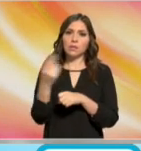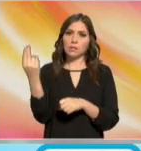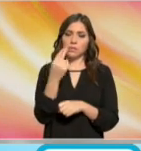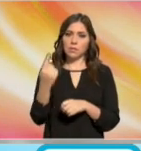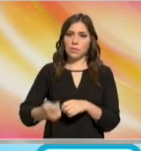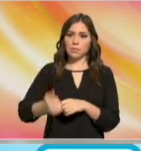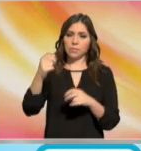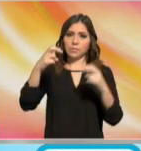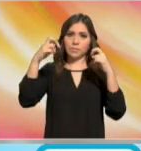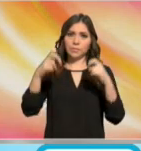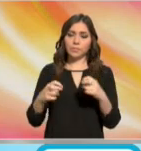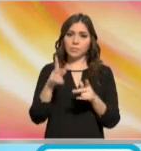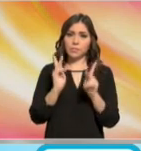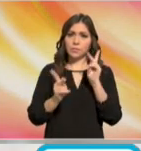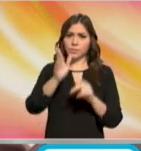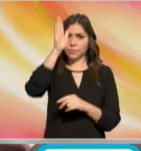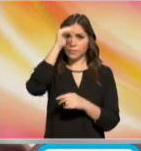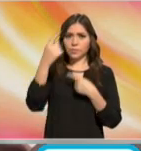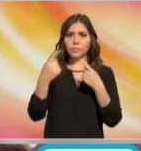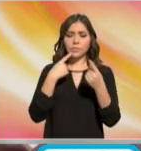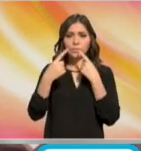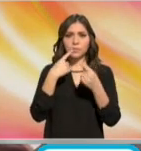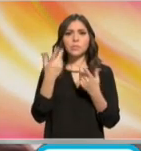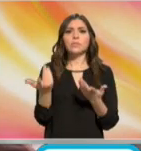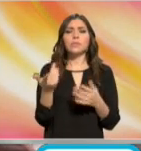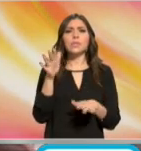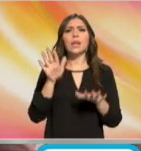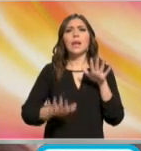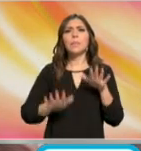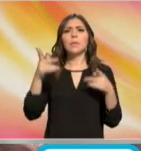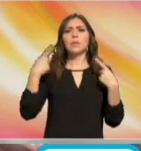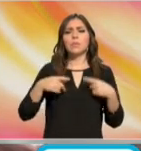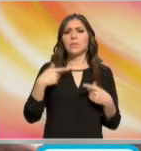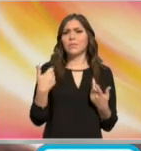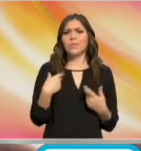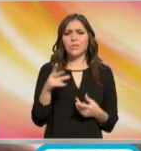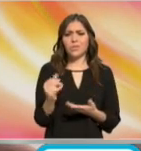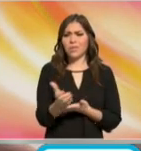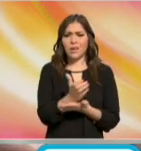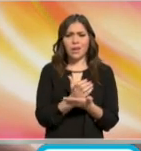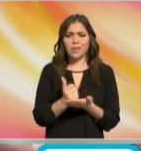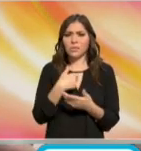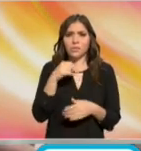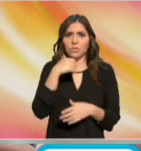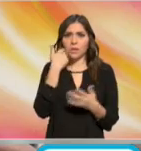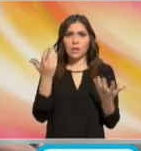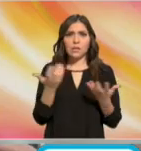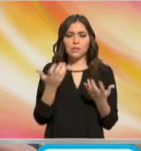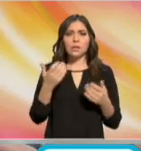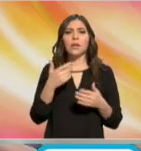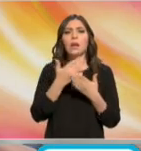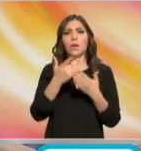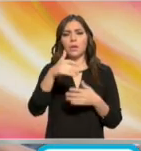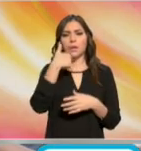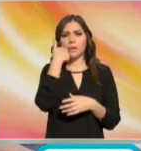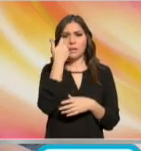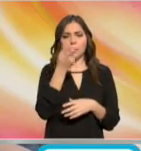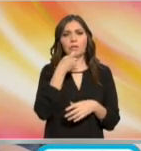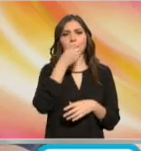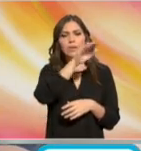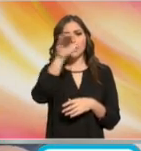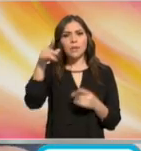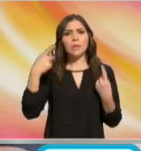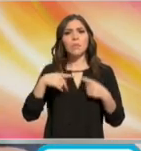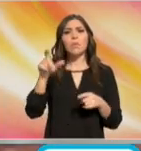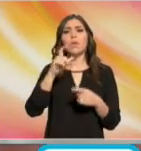primero platicar en pareja. Sí. ¿Qué es lo que me hace negar? Muchas veces dices, no, si no tengo ganas, no lo voy a hacer. Yo invito a las personas que son las más